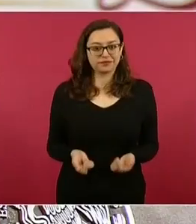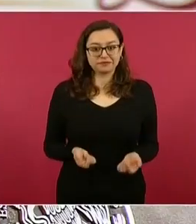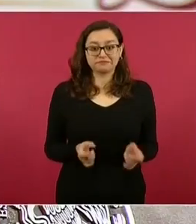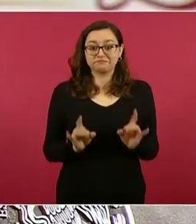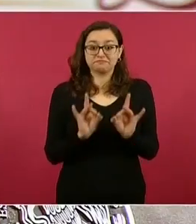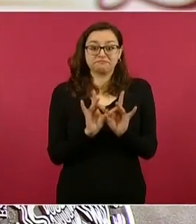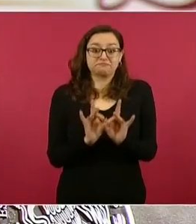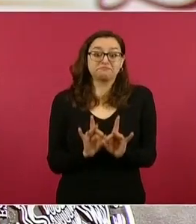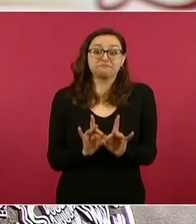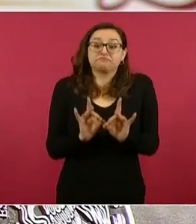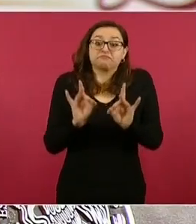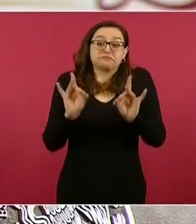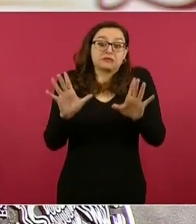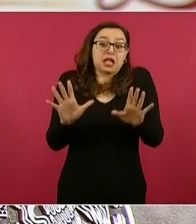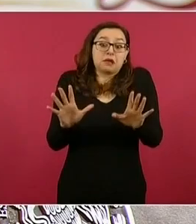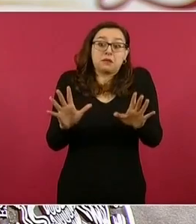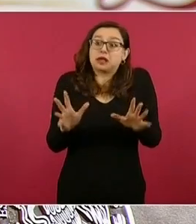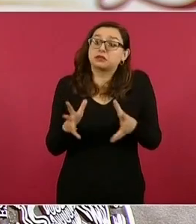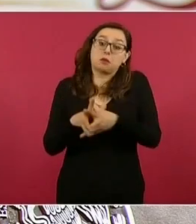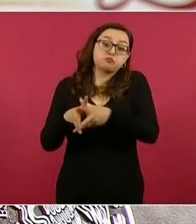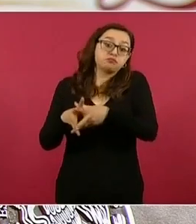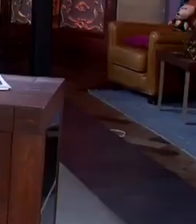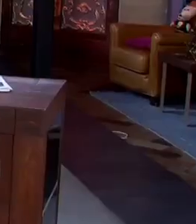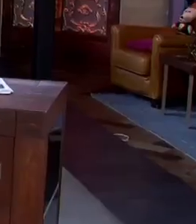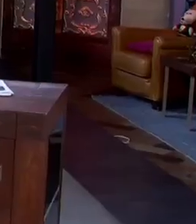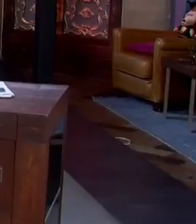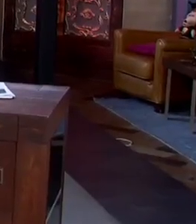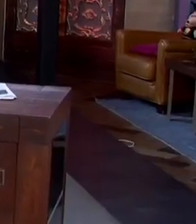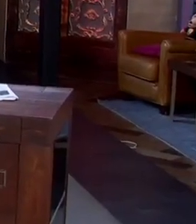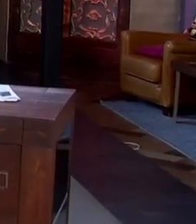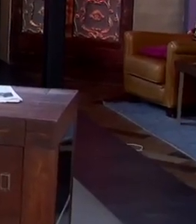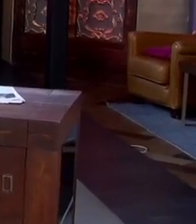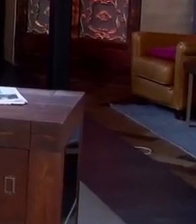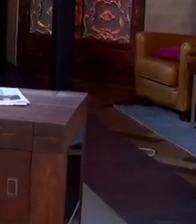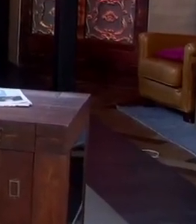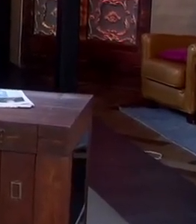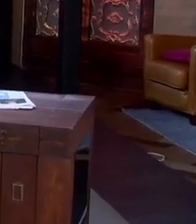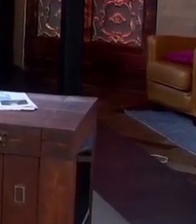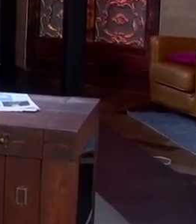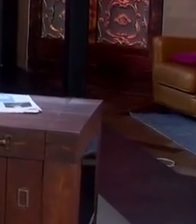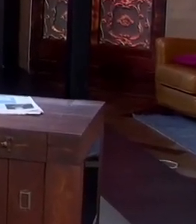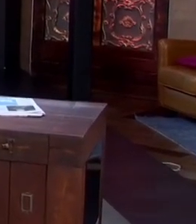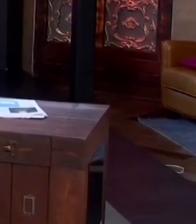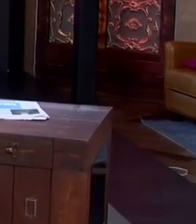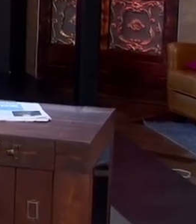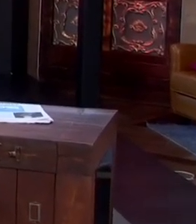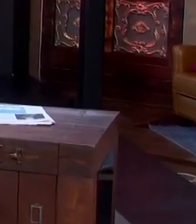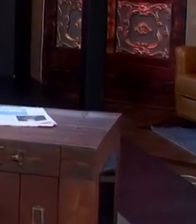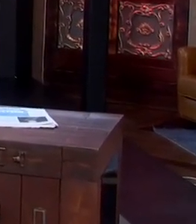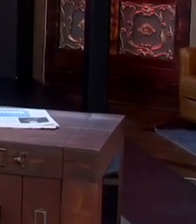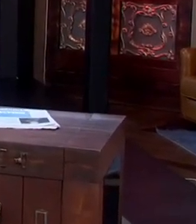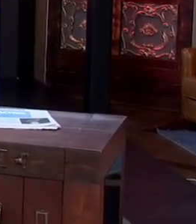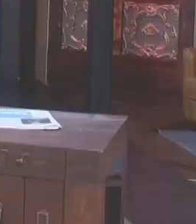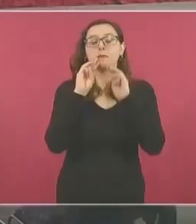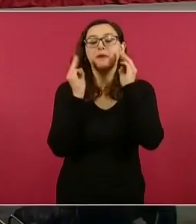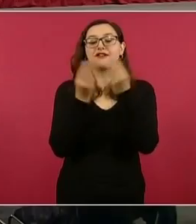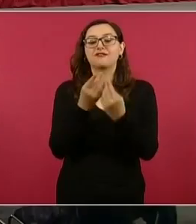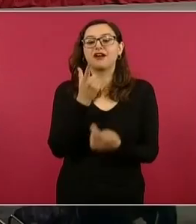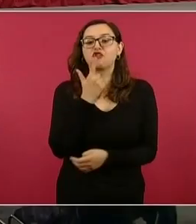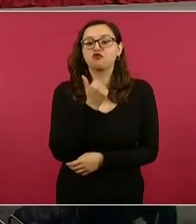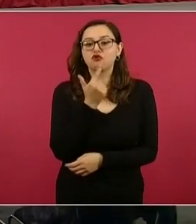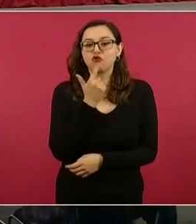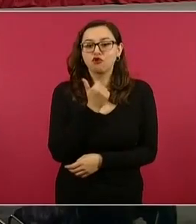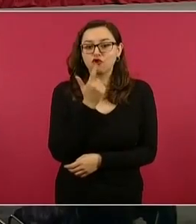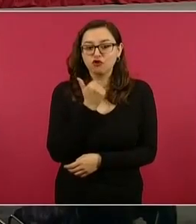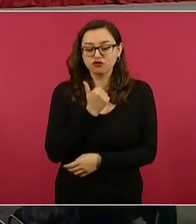de la verdad histórica e hizo un llamado para quienes tengan más información del caso la compartan con las autoridades. La verdad